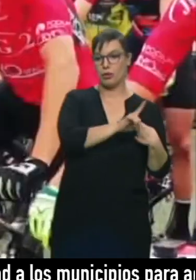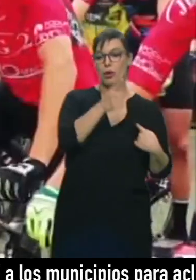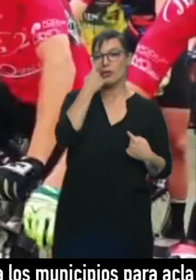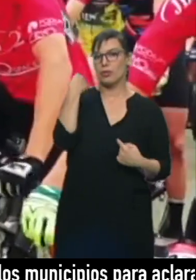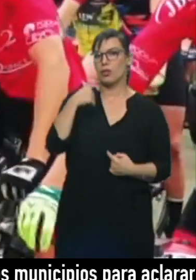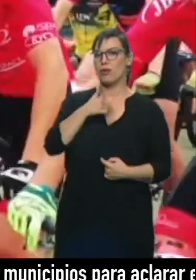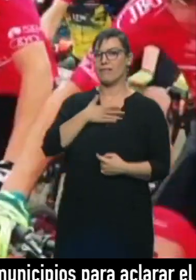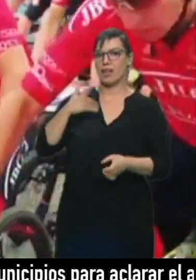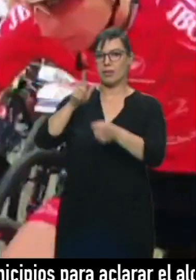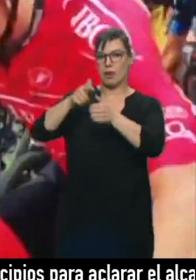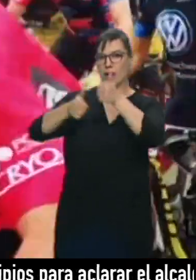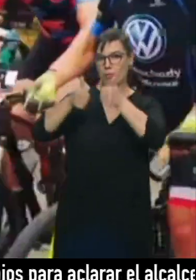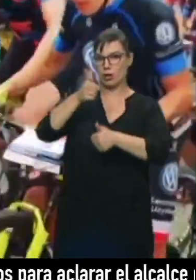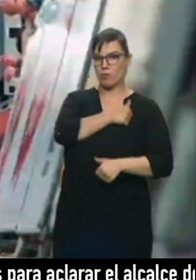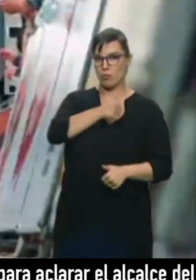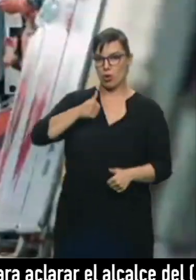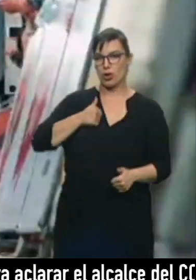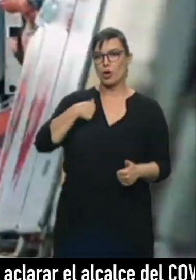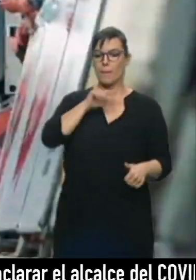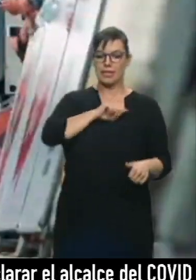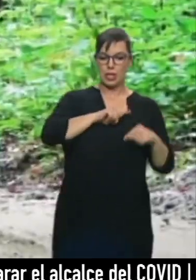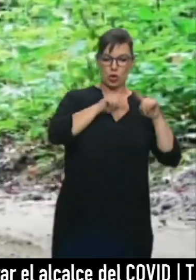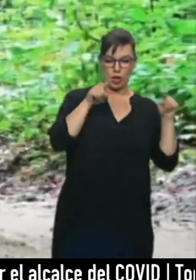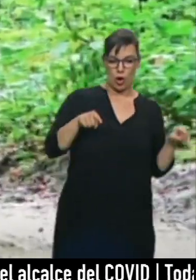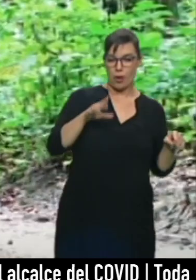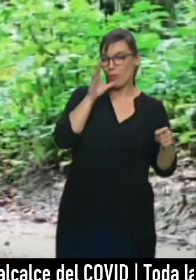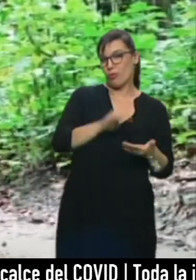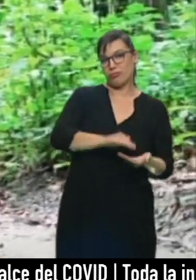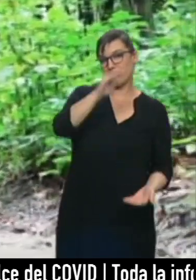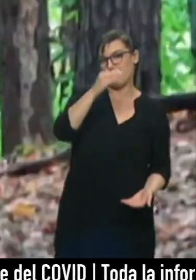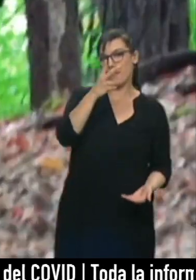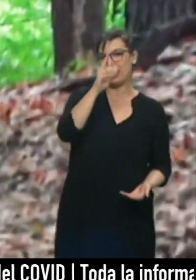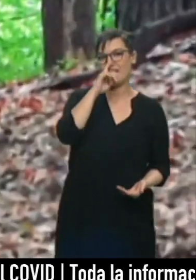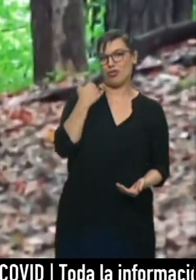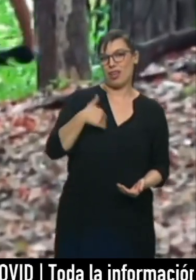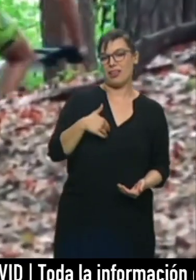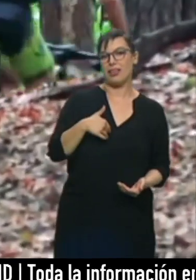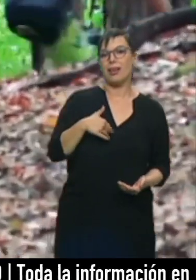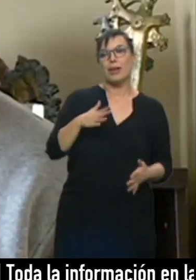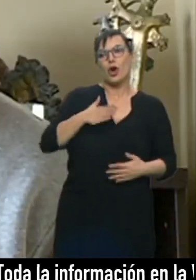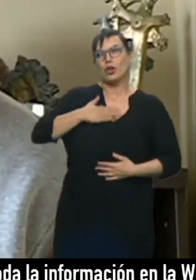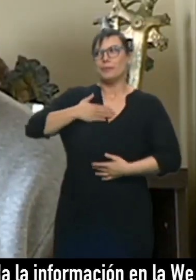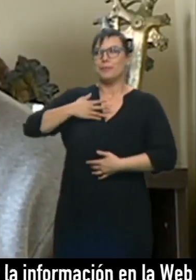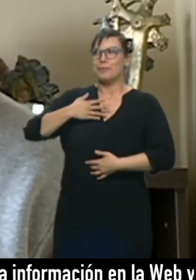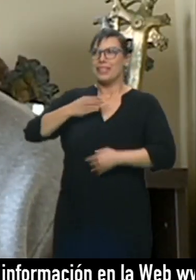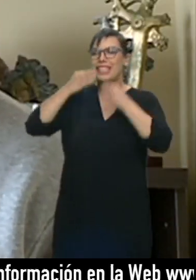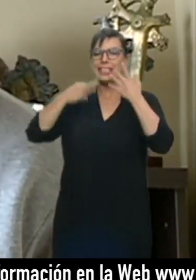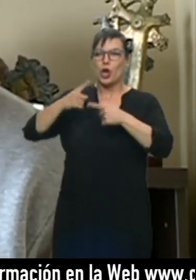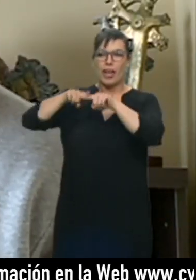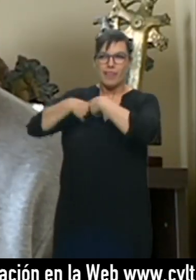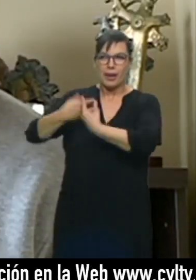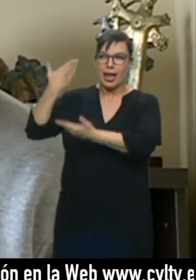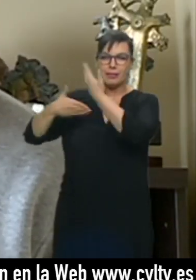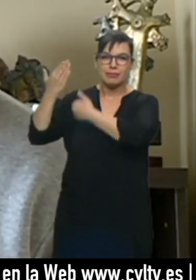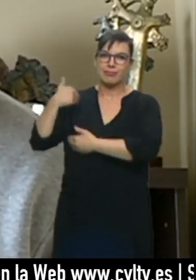y lo logramos. Me siento segoviano porque al final acabo yo viviendo toda la vida aquí, 20 años, pero de mis raíces no me olvido y yo